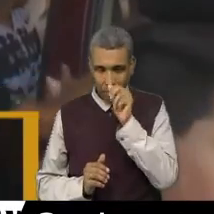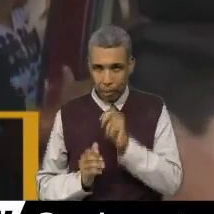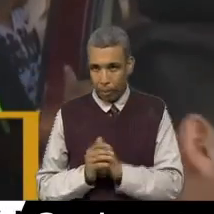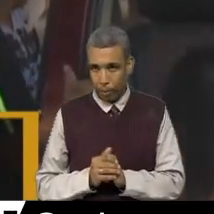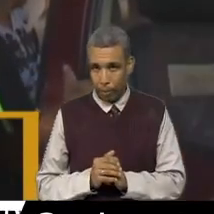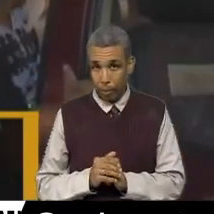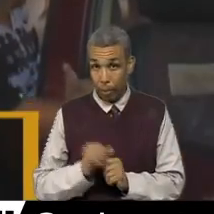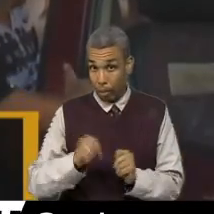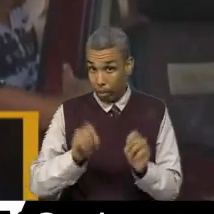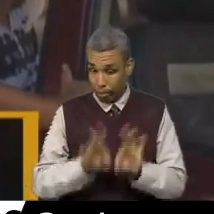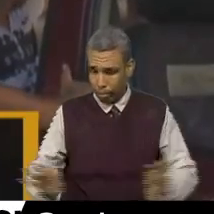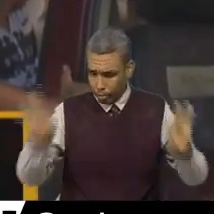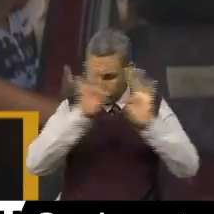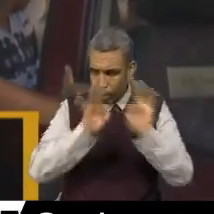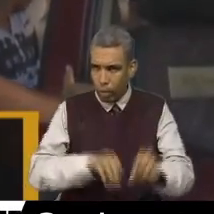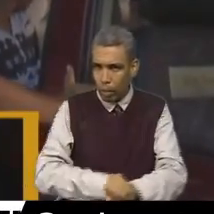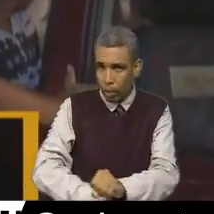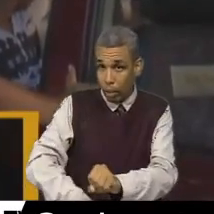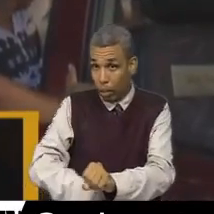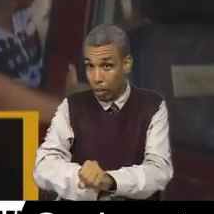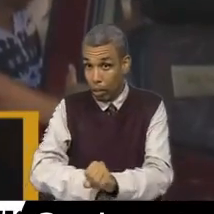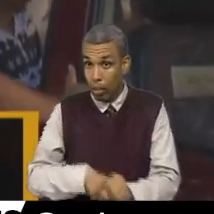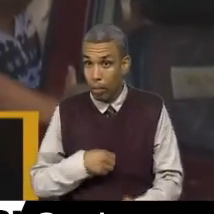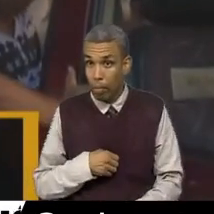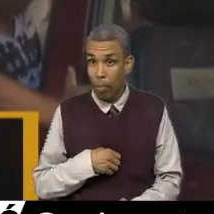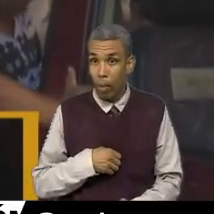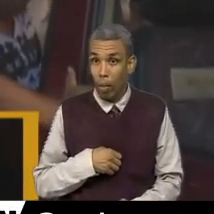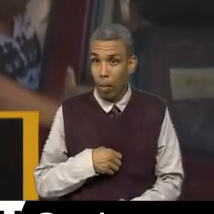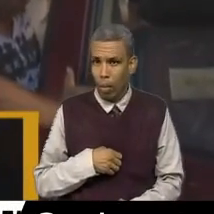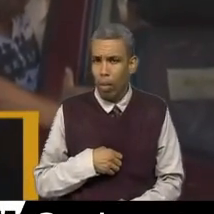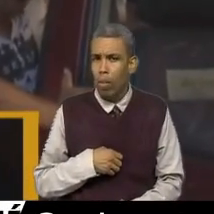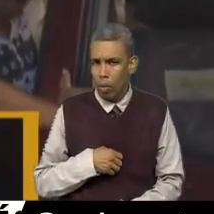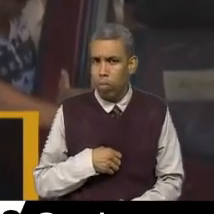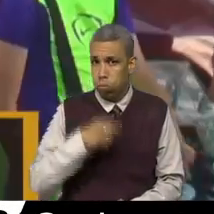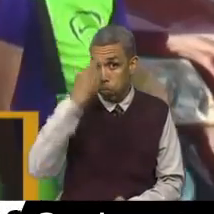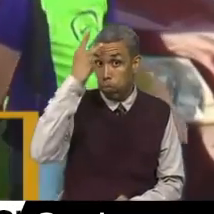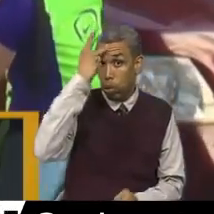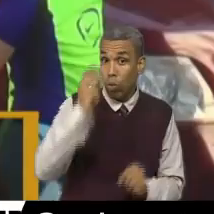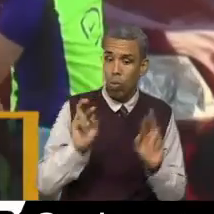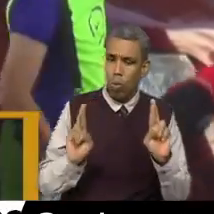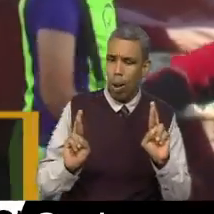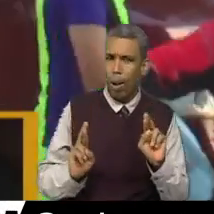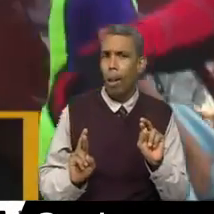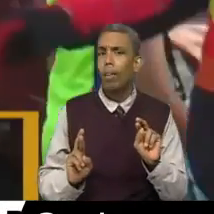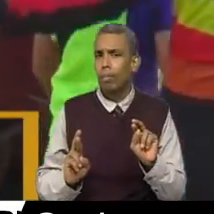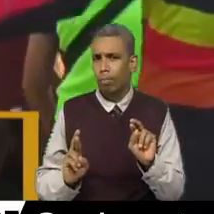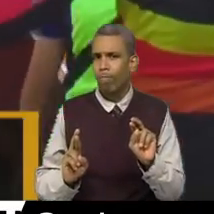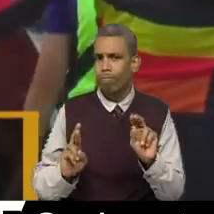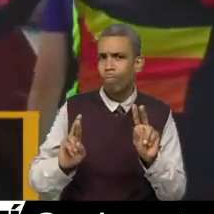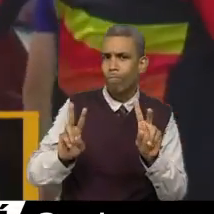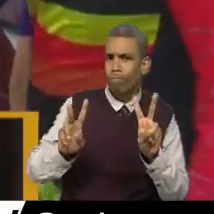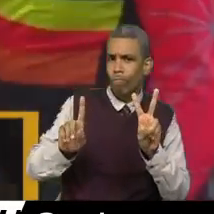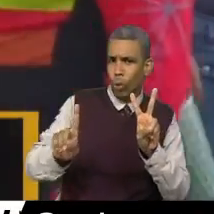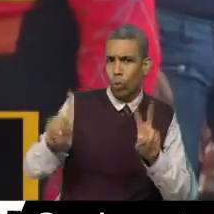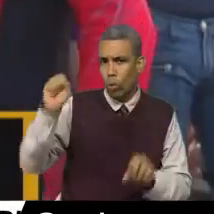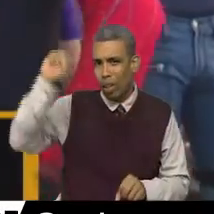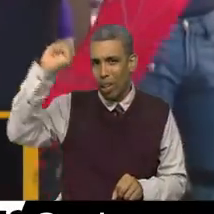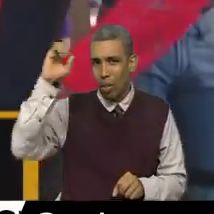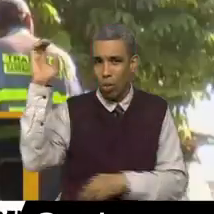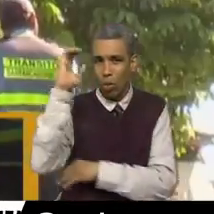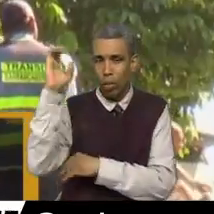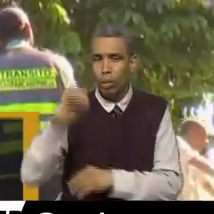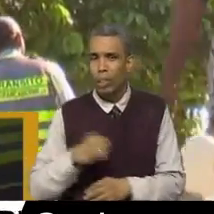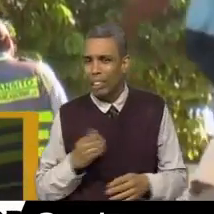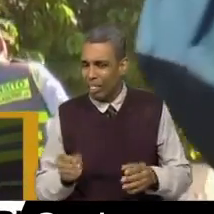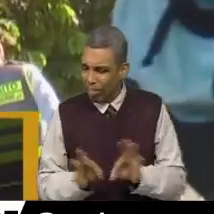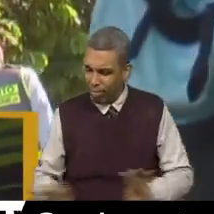cosa de importancia el fútbol. Vamos a ver el martes, a ver si ganamos, 2-1. Dice que el secreto de la felicidad es siempre sonreírle a la